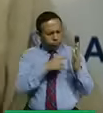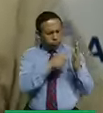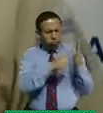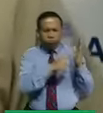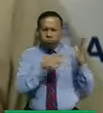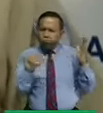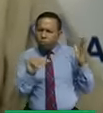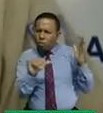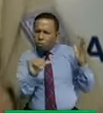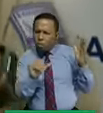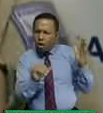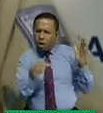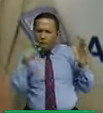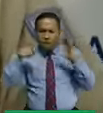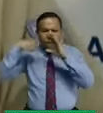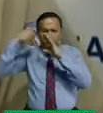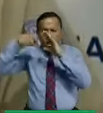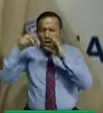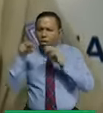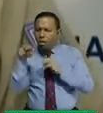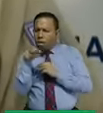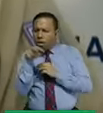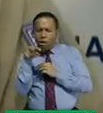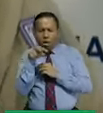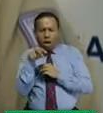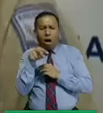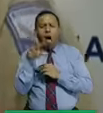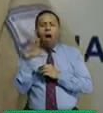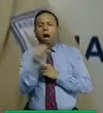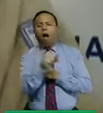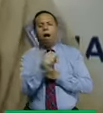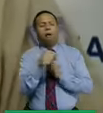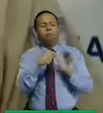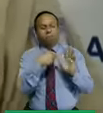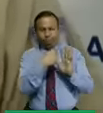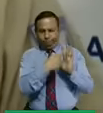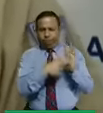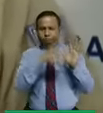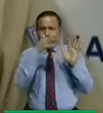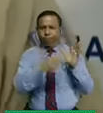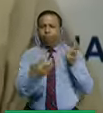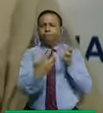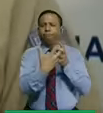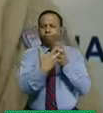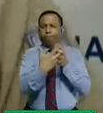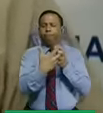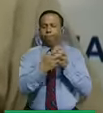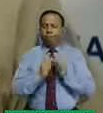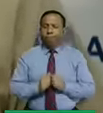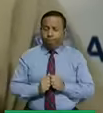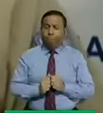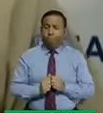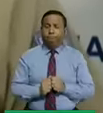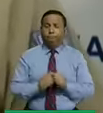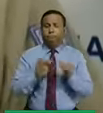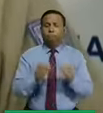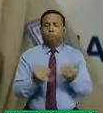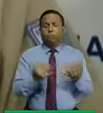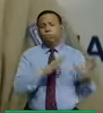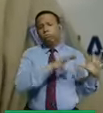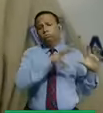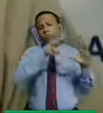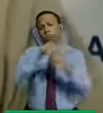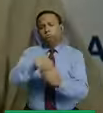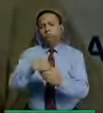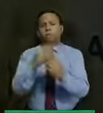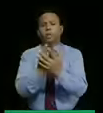diferentes videos que se encuentran alrededor del lugar de los hechos, existe la presunción o la participación de una de estas personas que están hoy por hoy